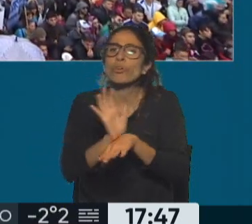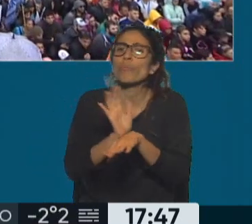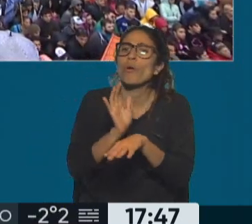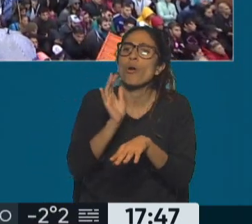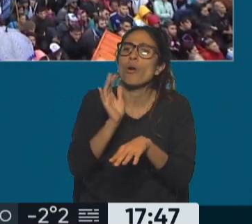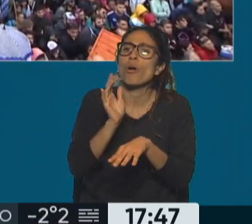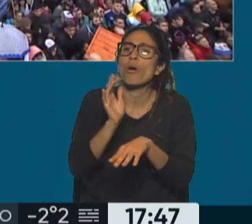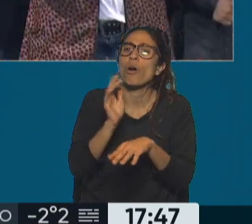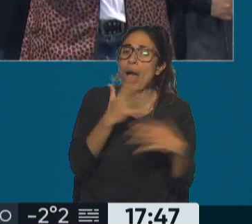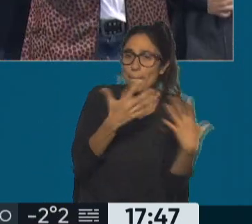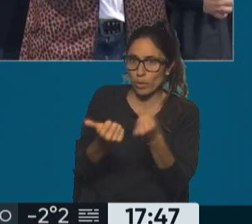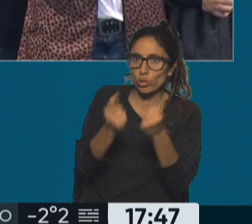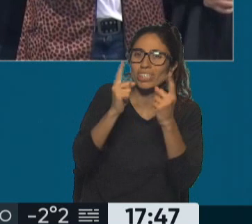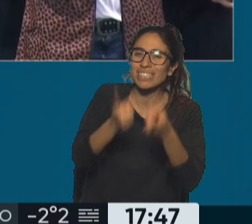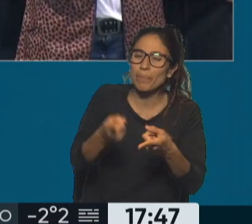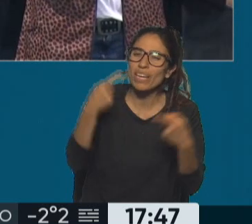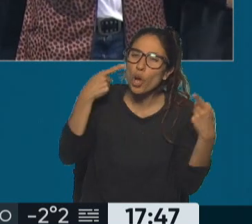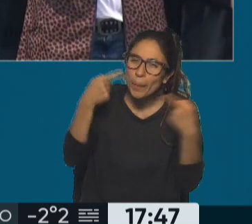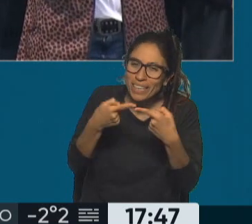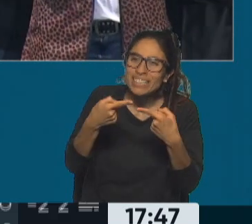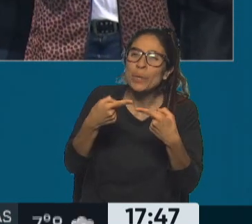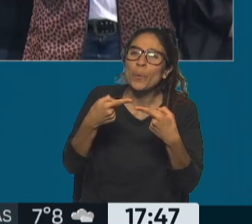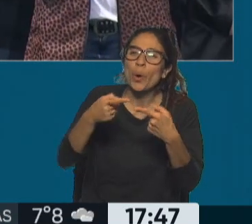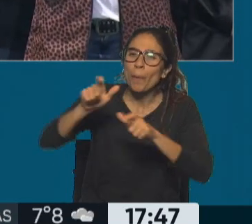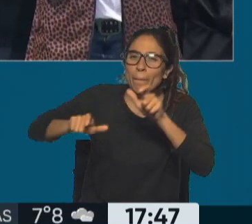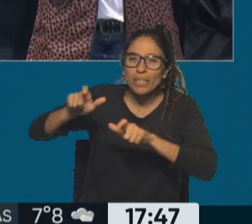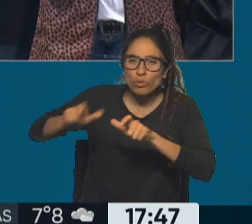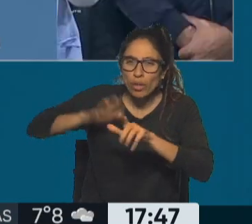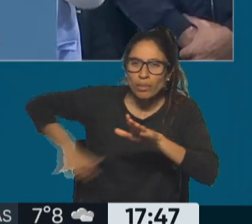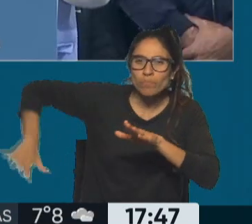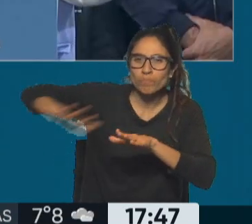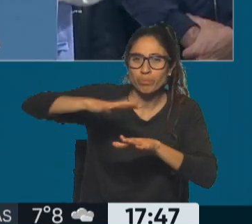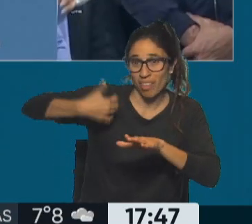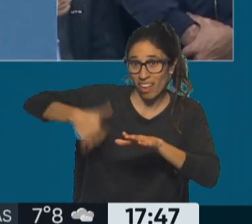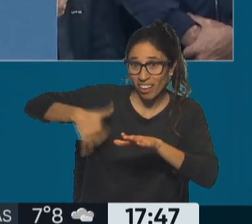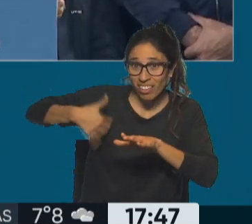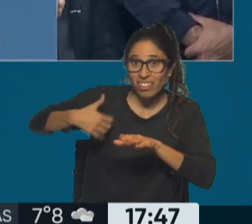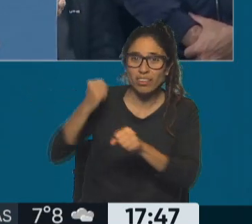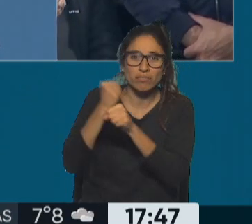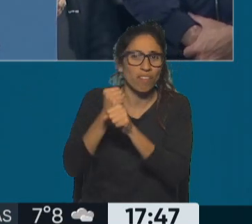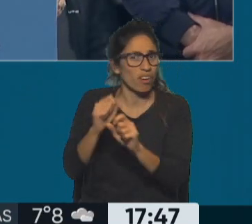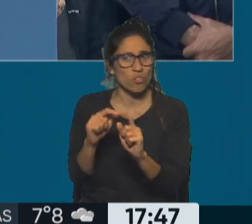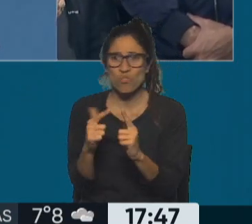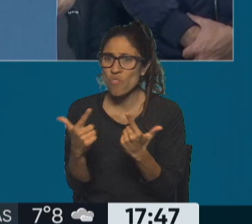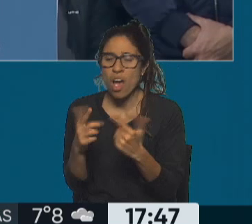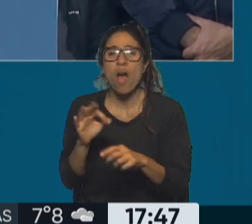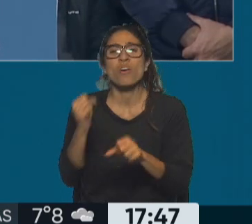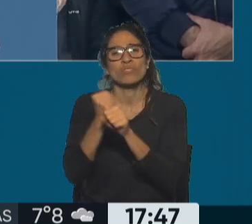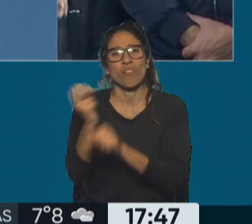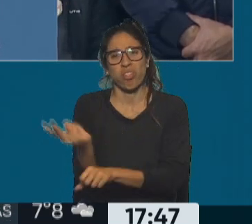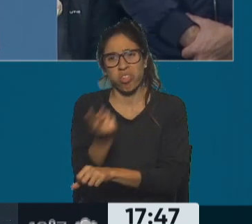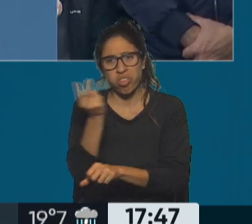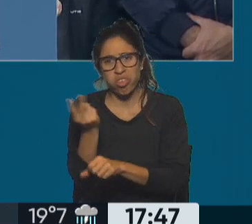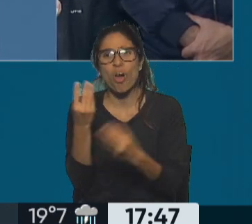Bueno, ahí hay un debate, Horacio, que me parece que es fundamental porque no es solamente los casi